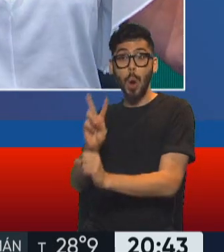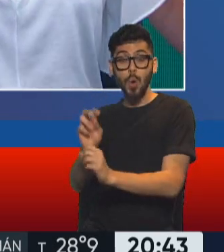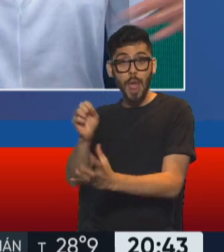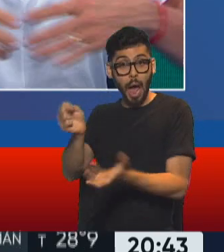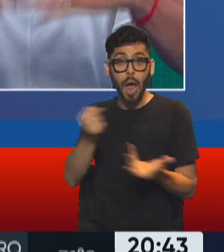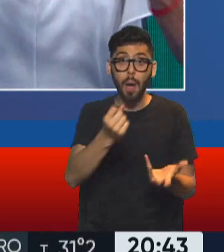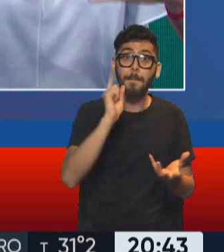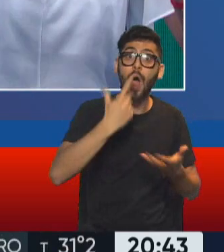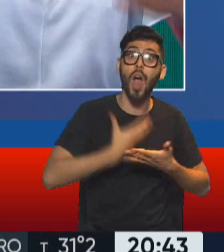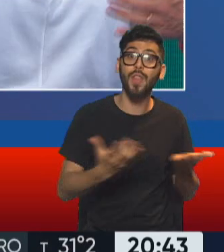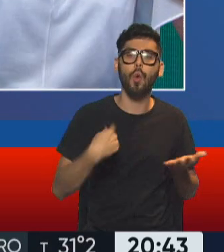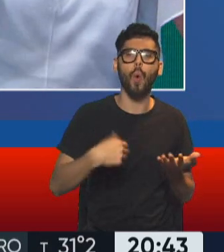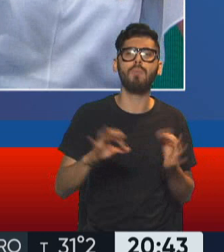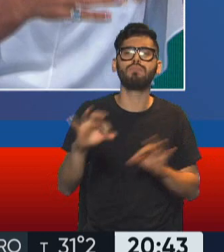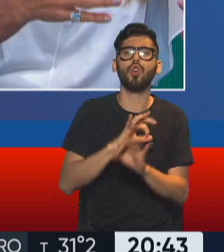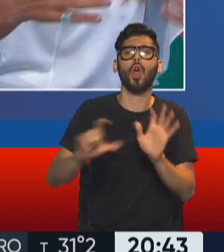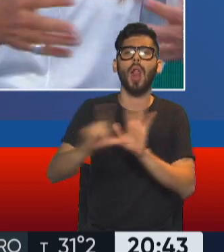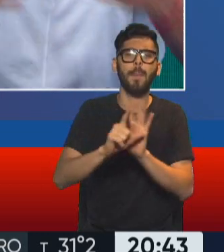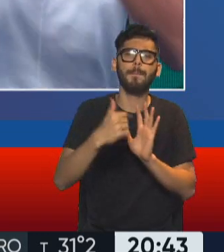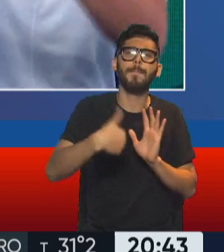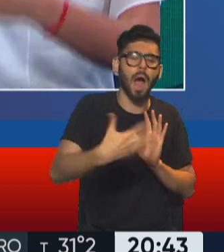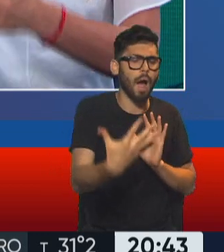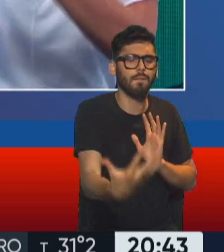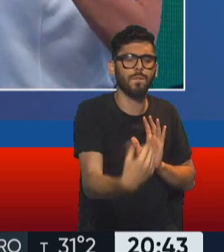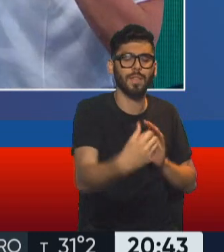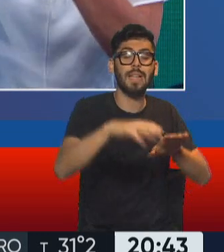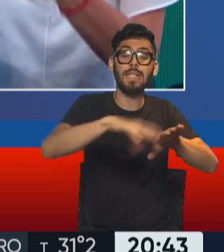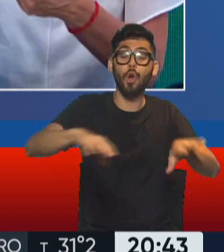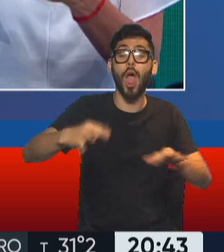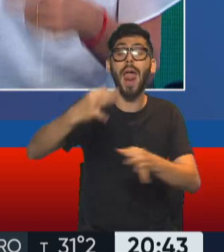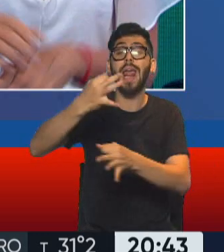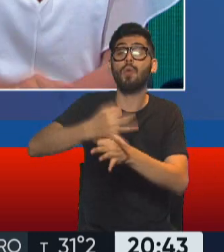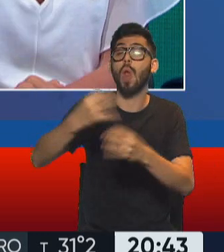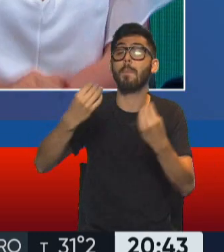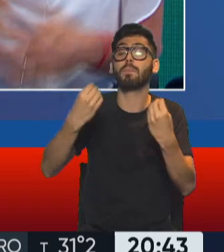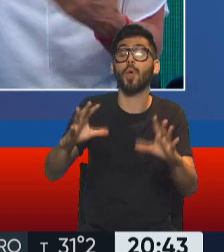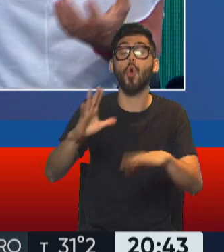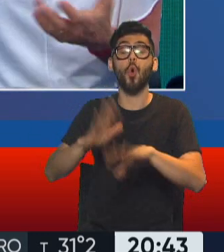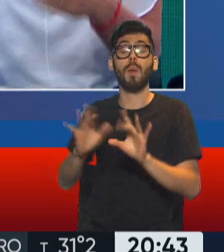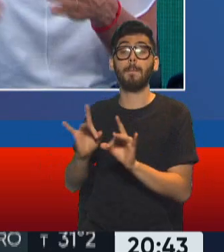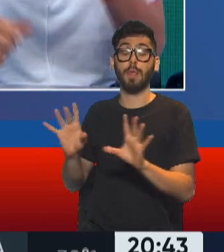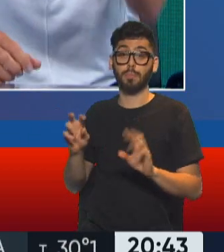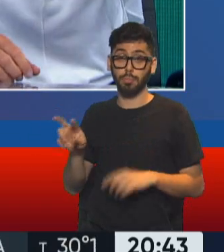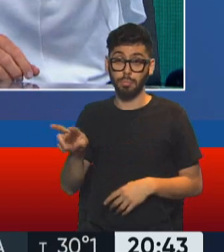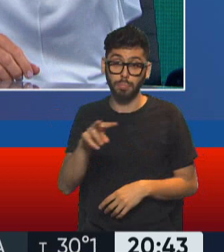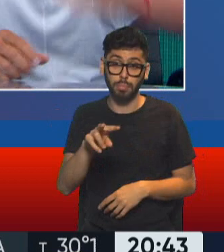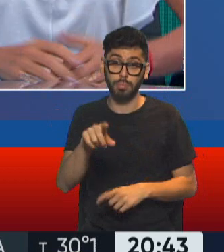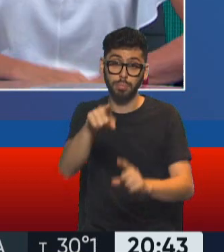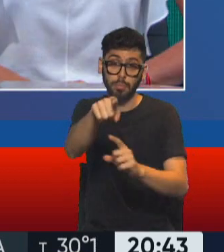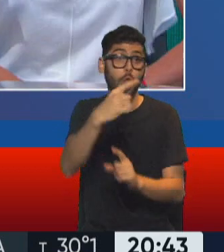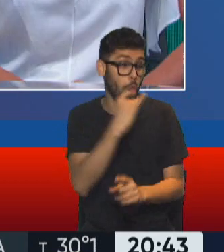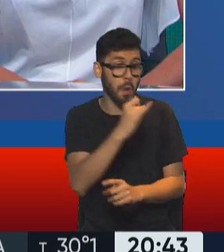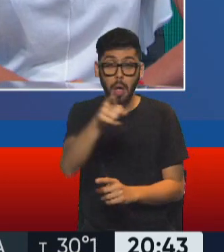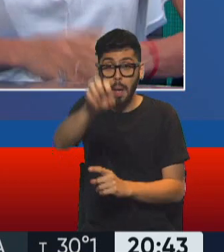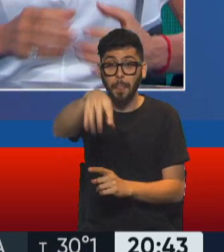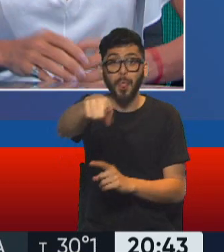boca abierta que va a presentar un proyecto de ley para ir a buscar a los chicos que perdieron la escolaridad producto de la pandemia. Entonces yo lo miré acá y me dije, mira, ahí está Nancy,